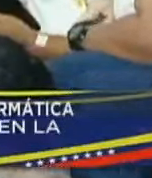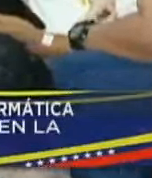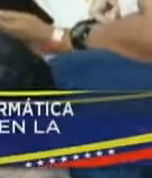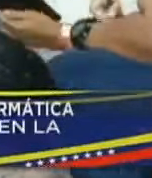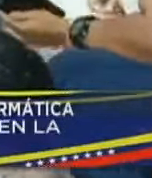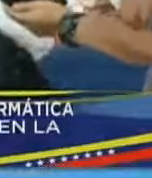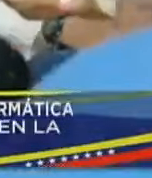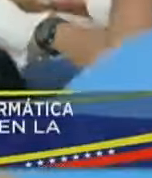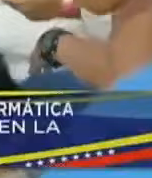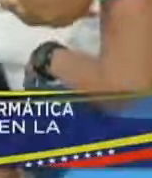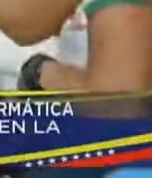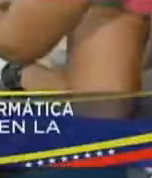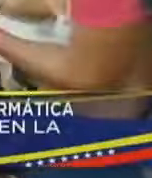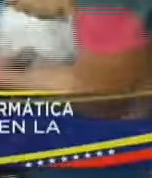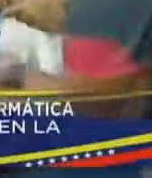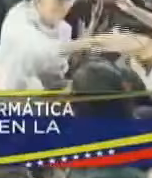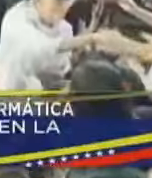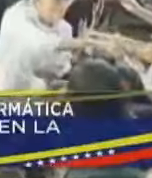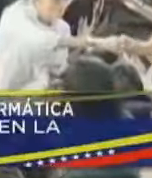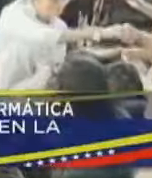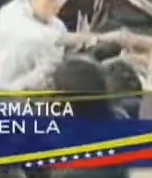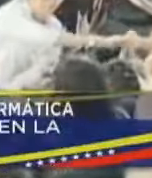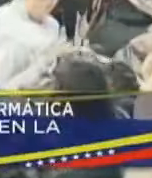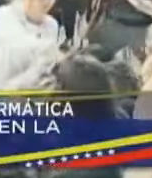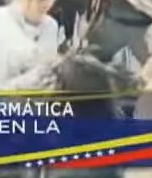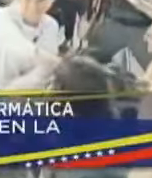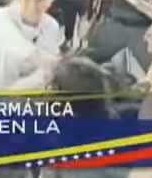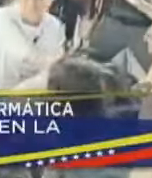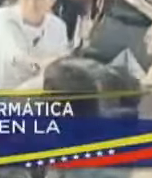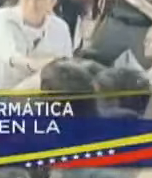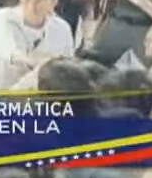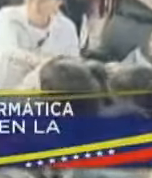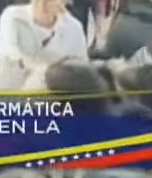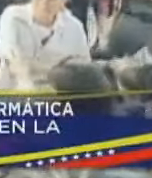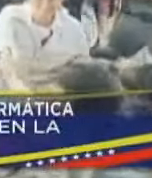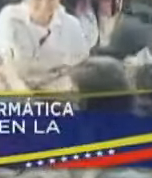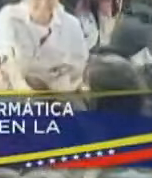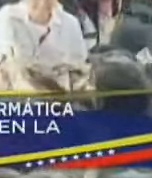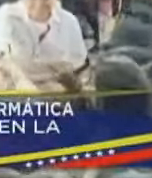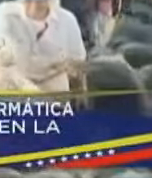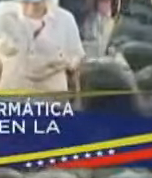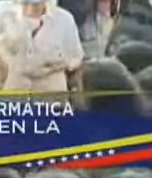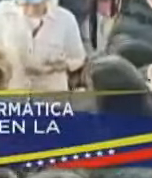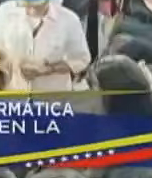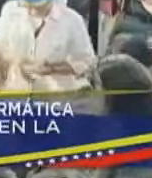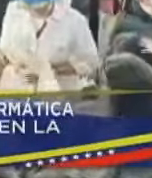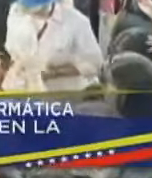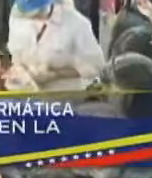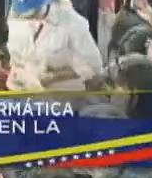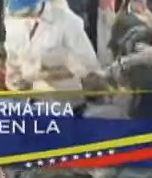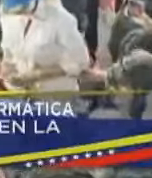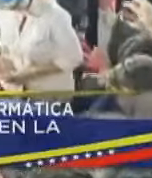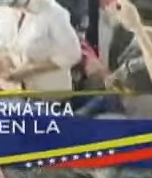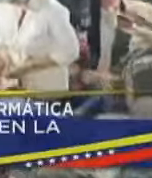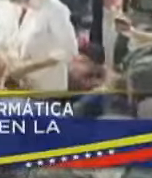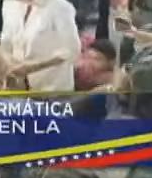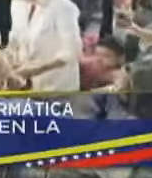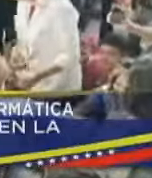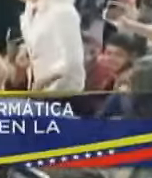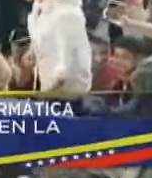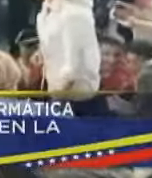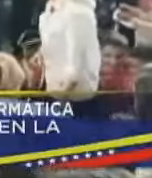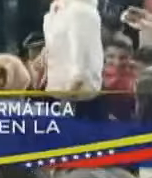enseñar al niño a el amor por la tierra, por la siembra, por la producción que